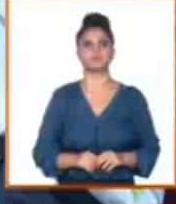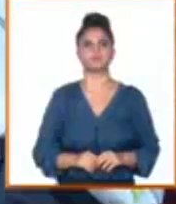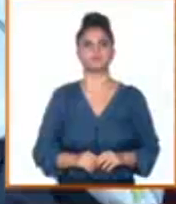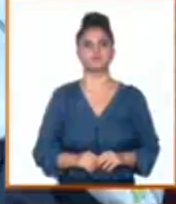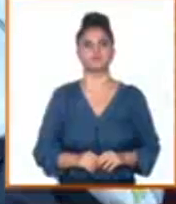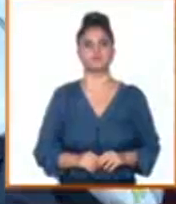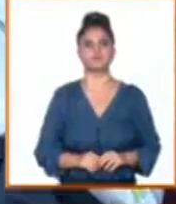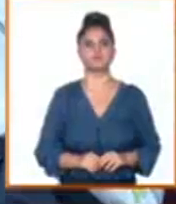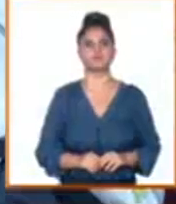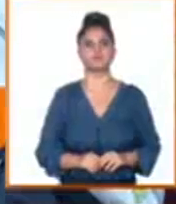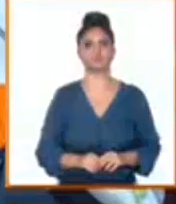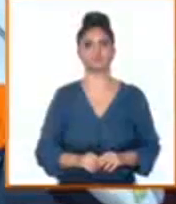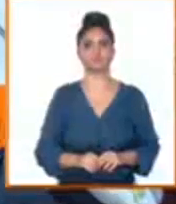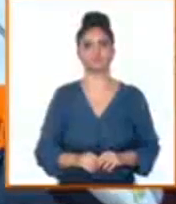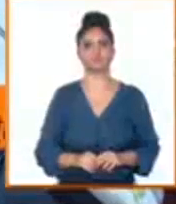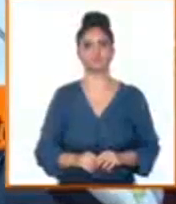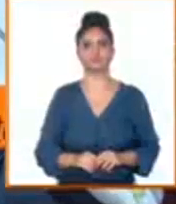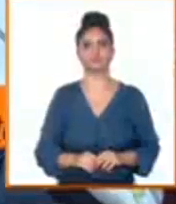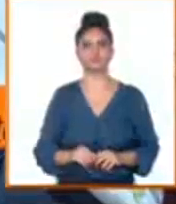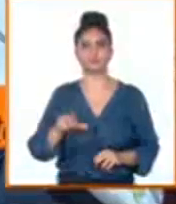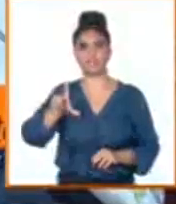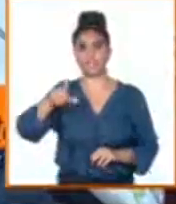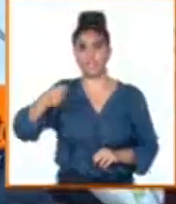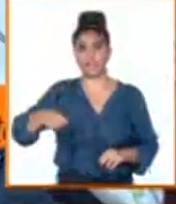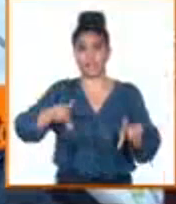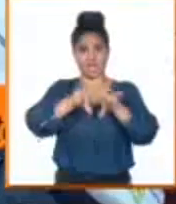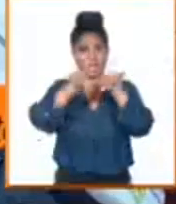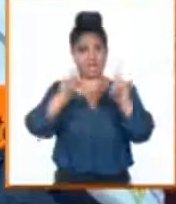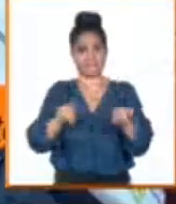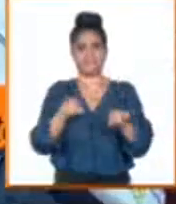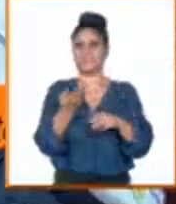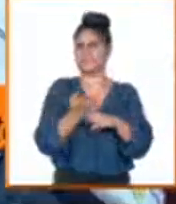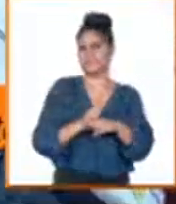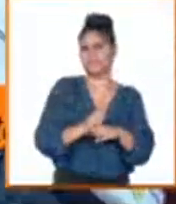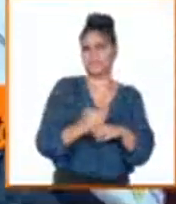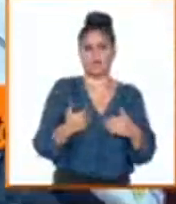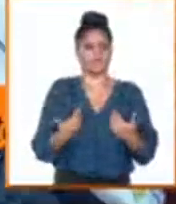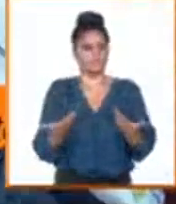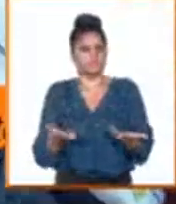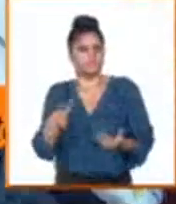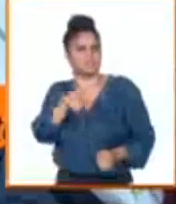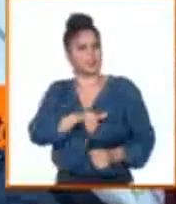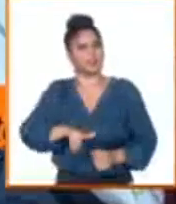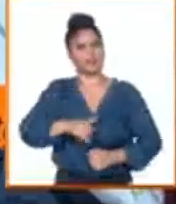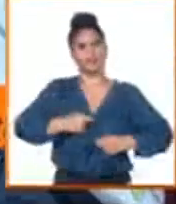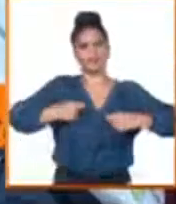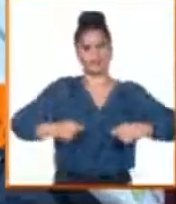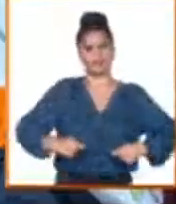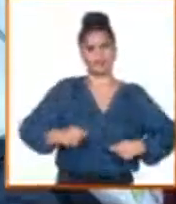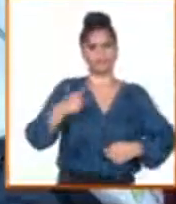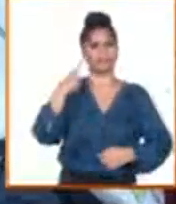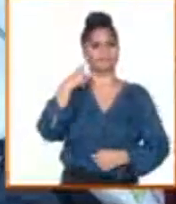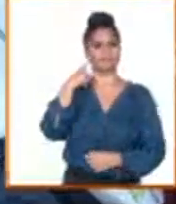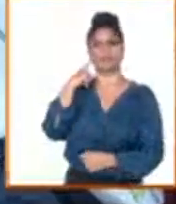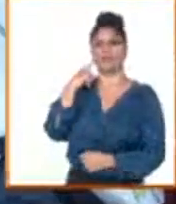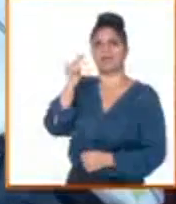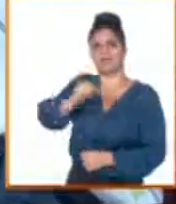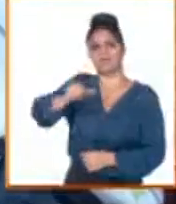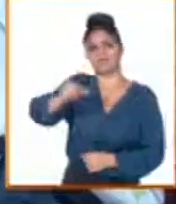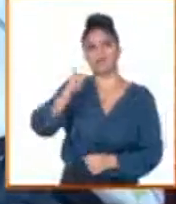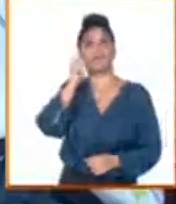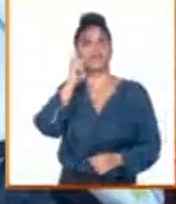Es una ley muy democrática, que ha escuchado, pero no solamente que ha escuchado, porque la cuestión no es